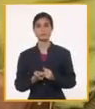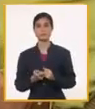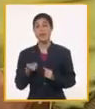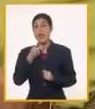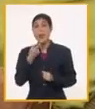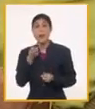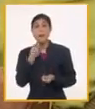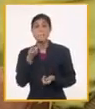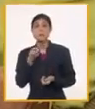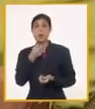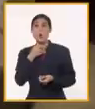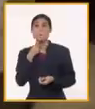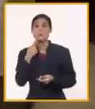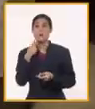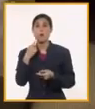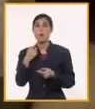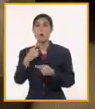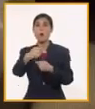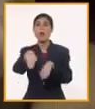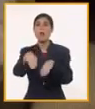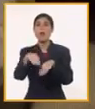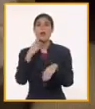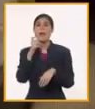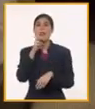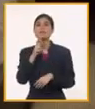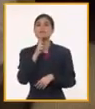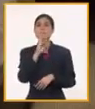que atravesar el lago Tanganica. Había que ir a